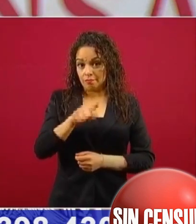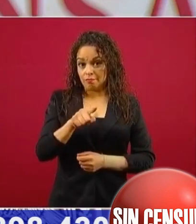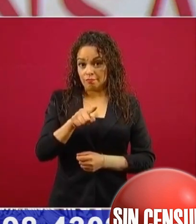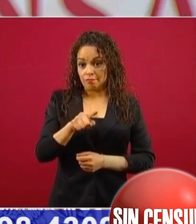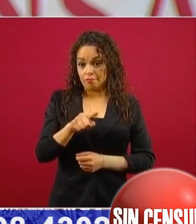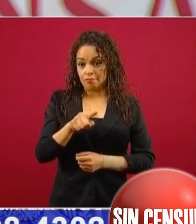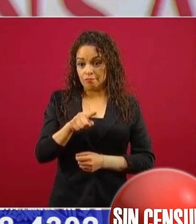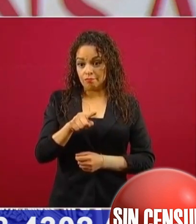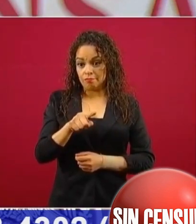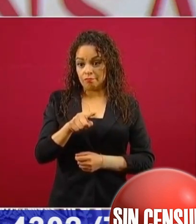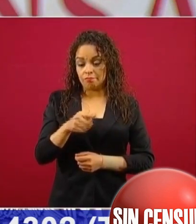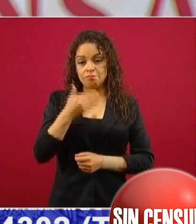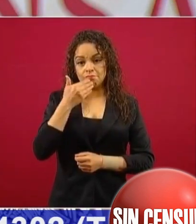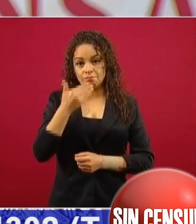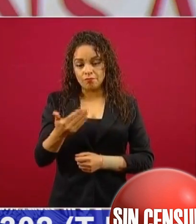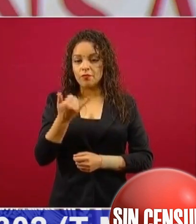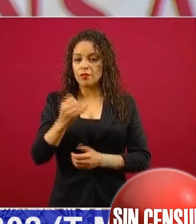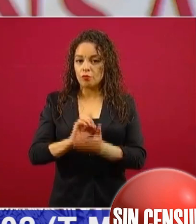virtud y suerte.